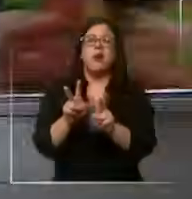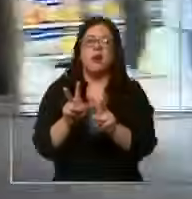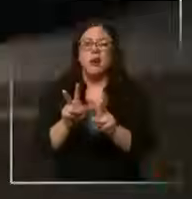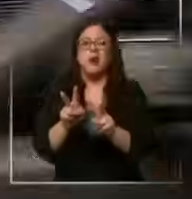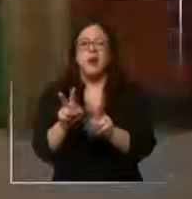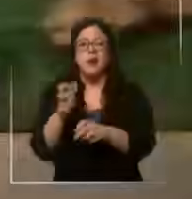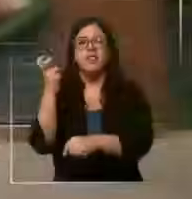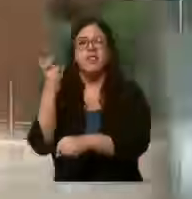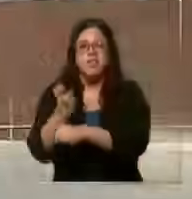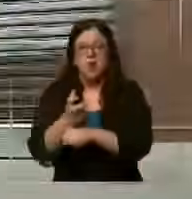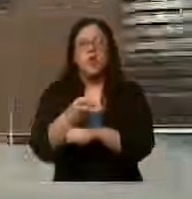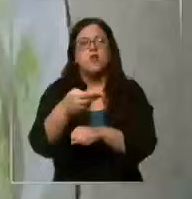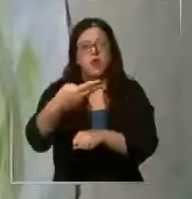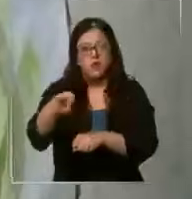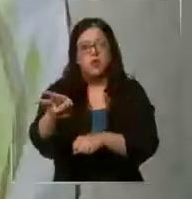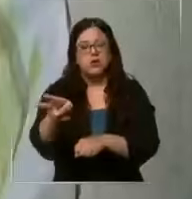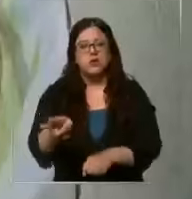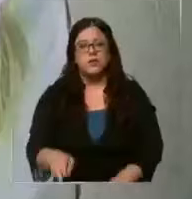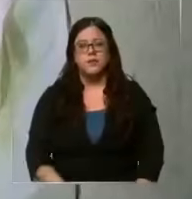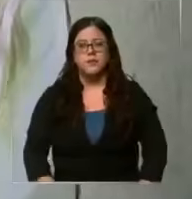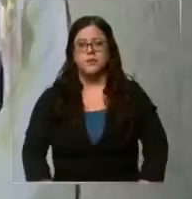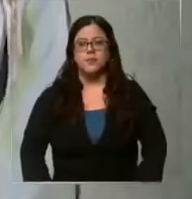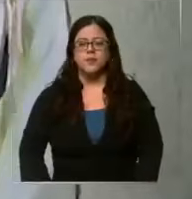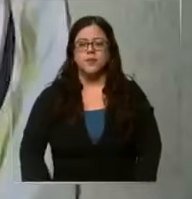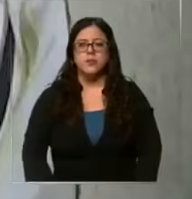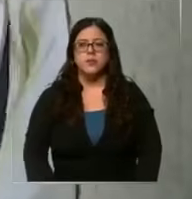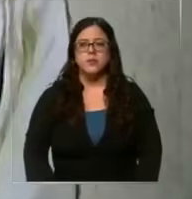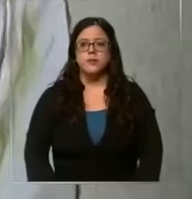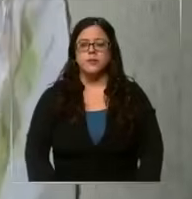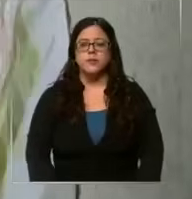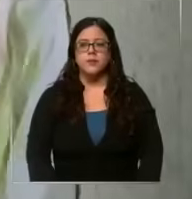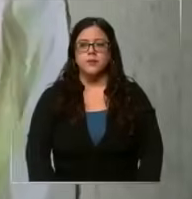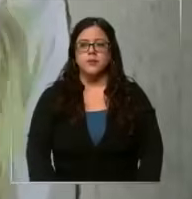actuar de estos delincuentes.